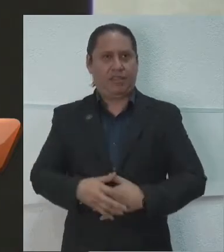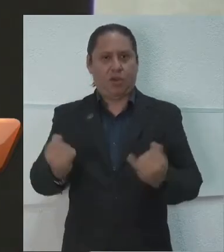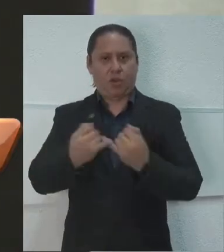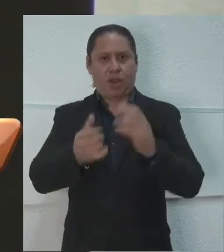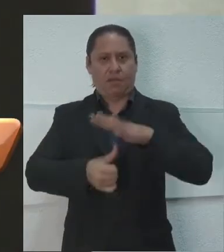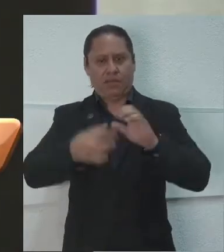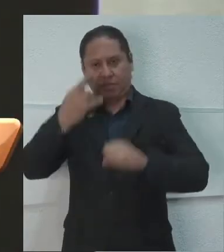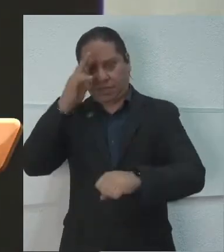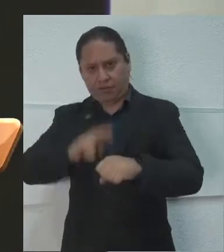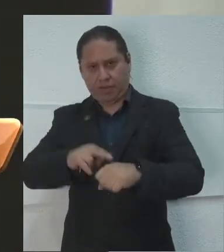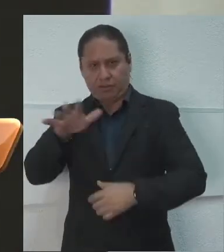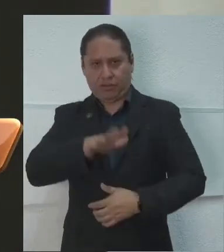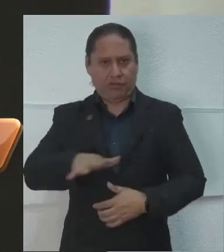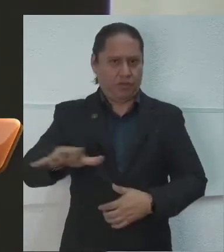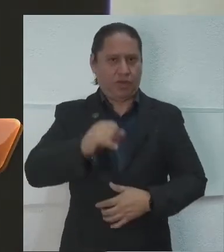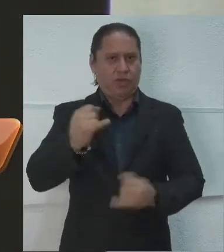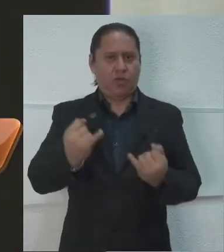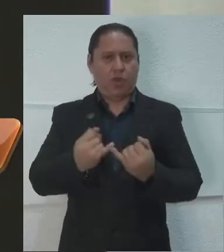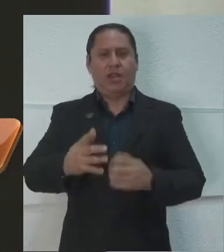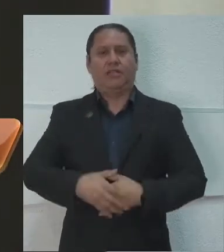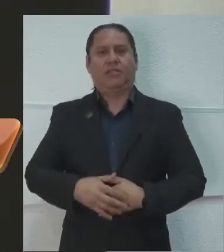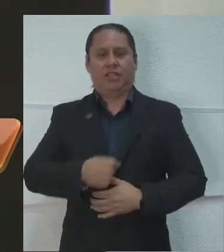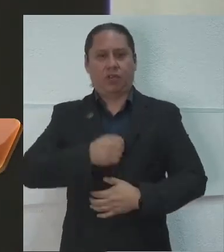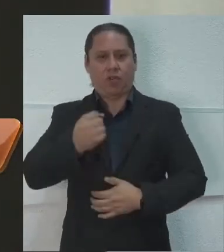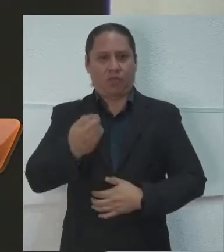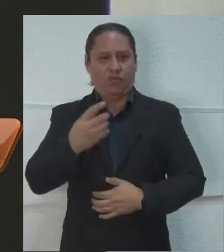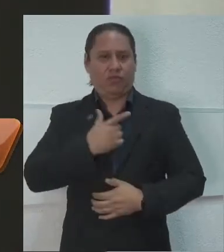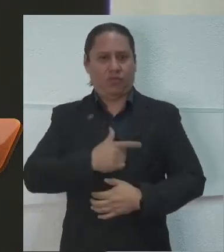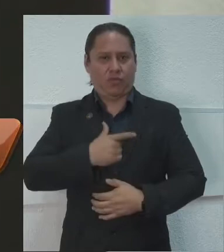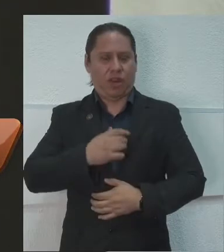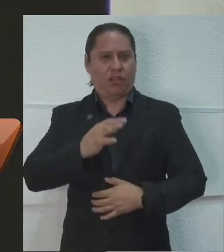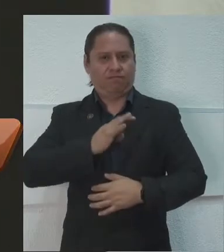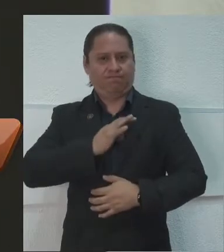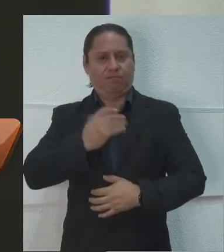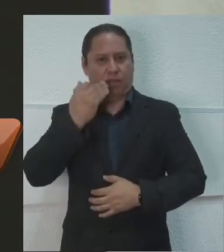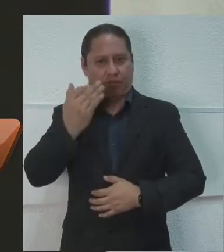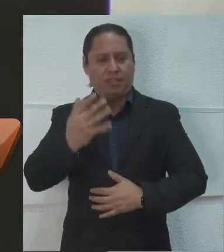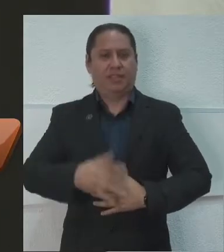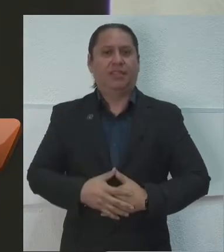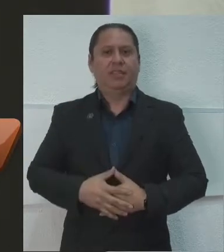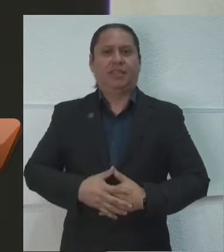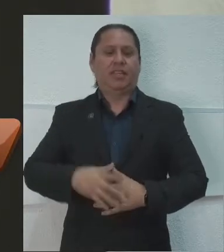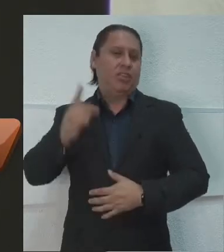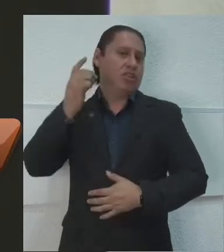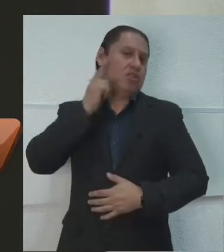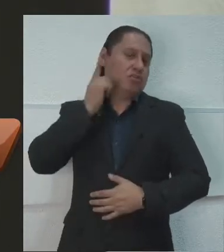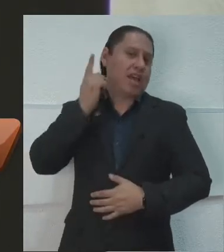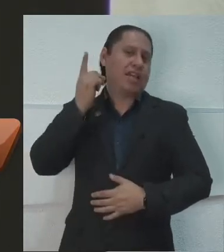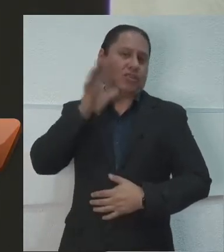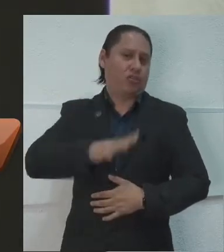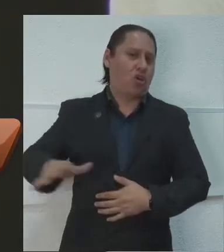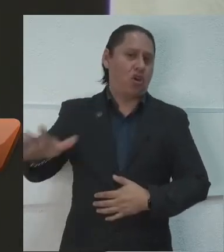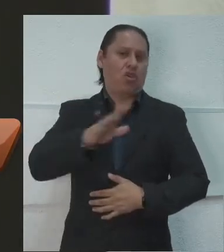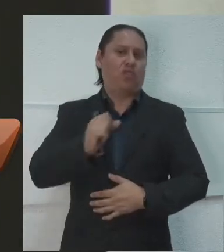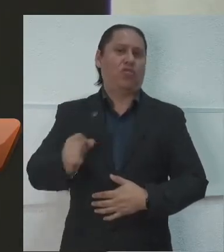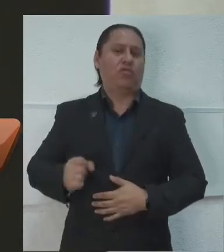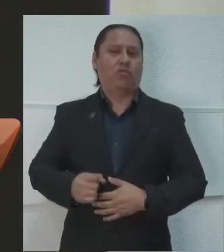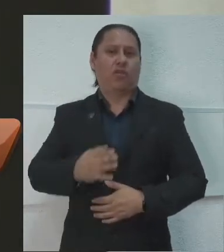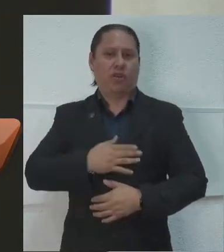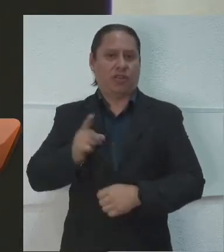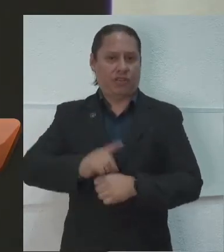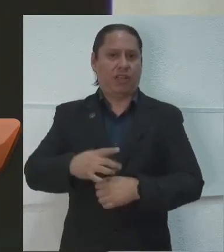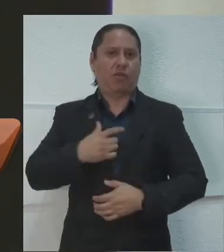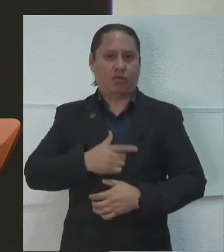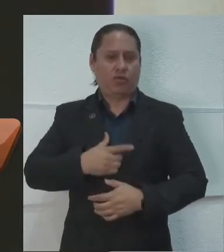mesa directiva, hechas patiba la botanik, y escopo con chaos baluk. Hoy batik legisladores, legisladoras, hechas patiba la botanik